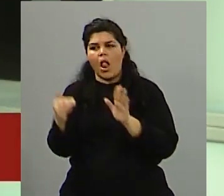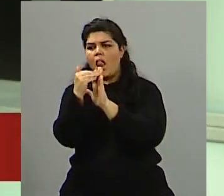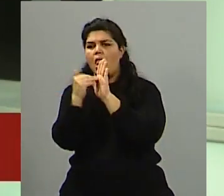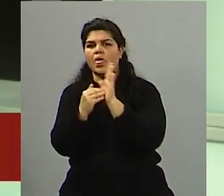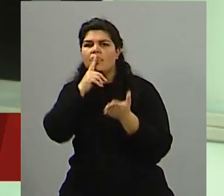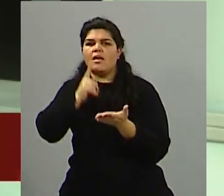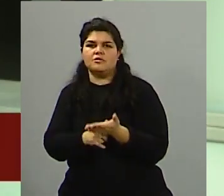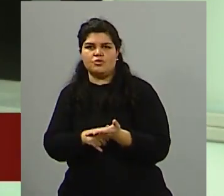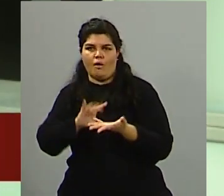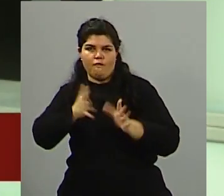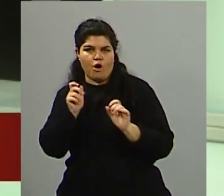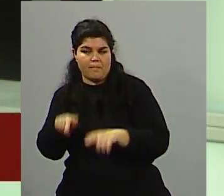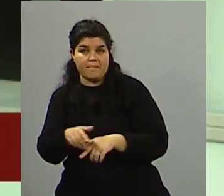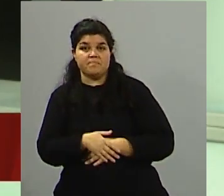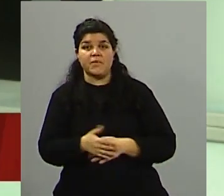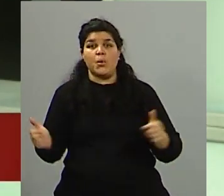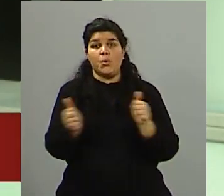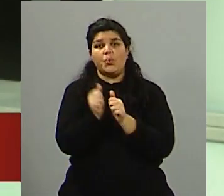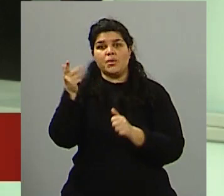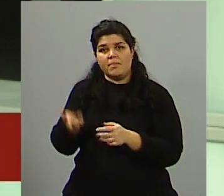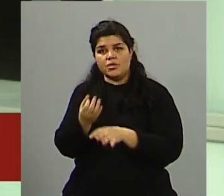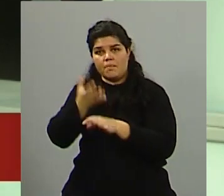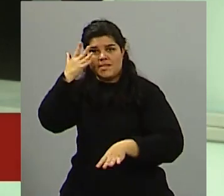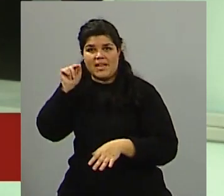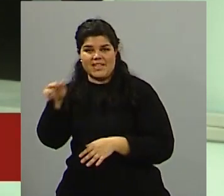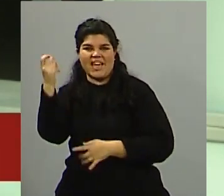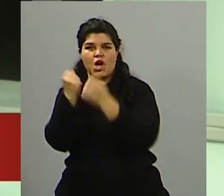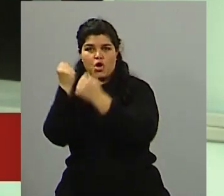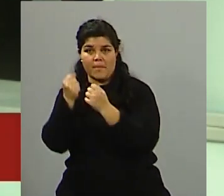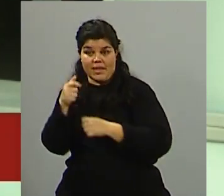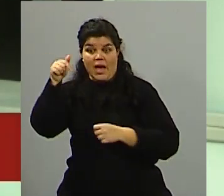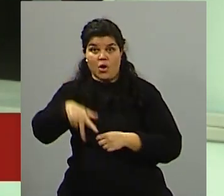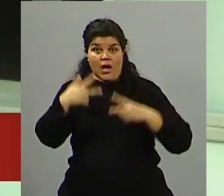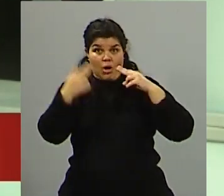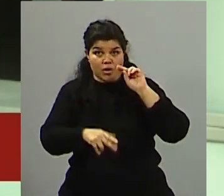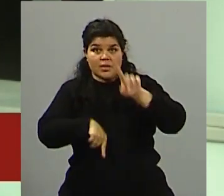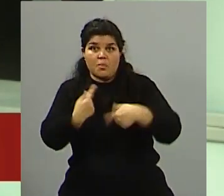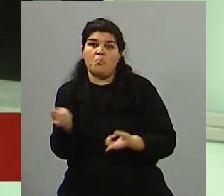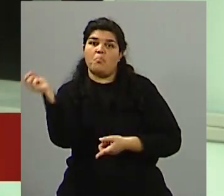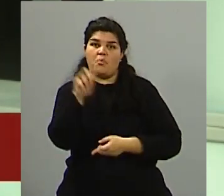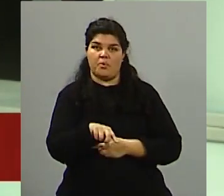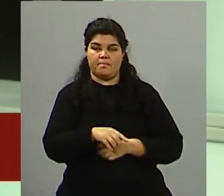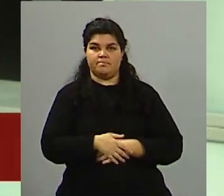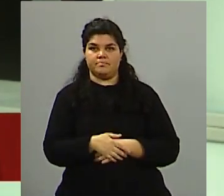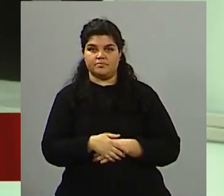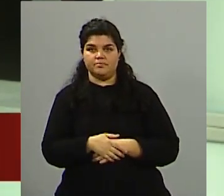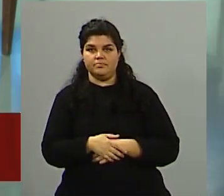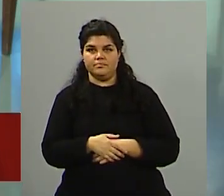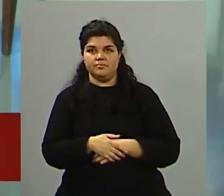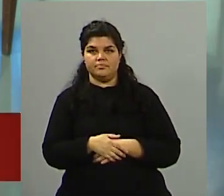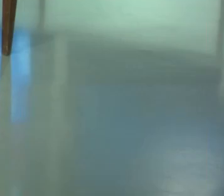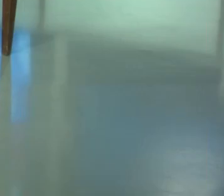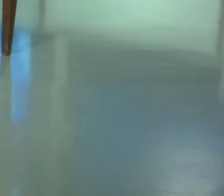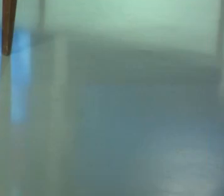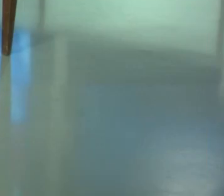Ametlla, economista. Vamos a seguir hablando en el próximo bloque de esto. Nos estamos pasando con el tiempo, nos vamos a una pausa. Ya regresamos, estamos en Chat Político.